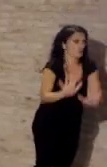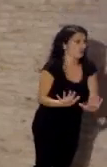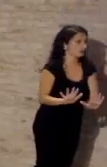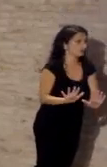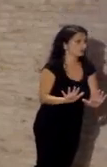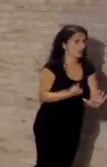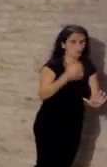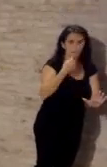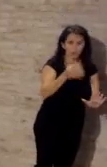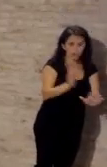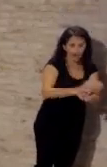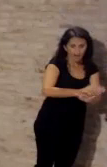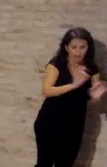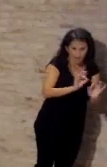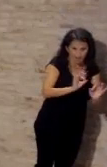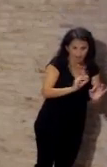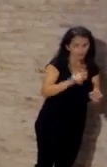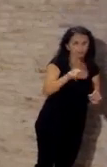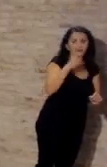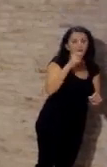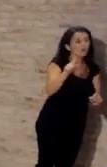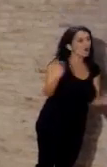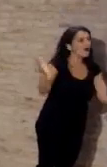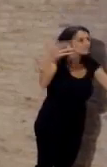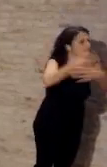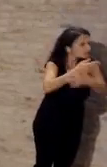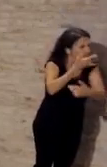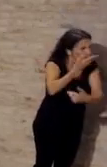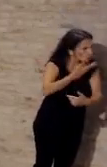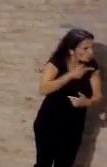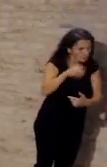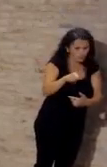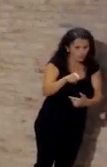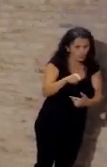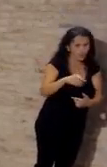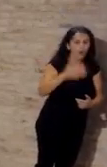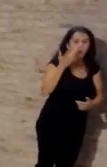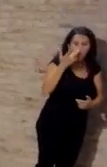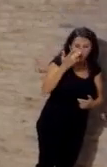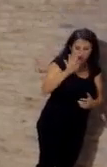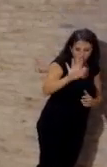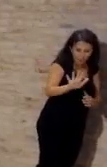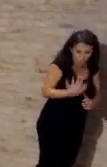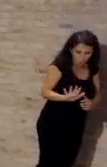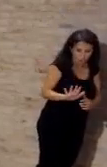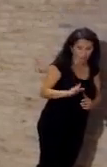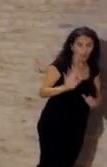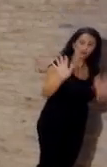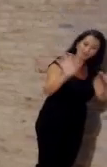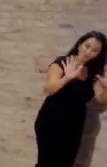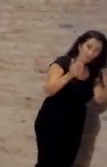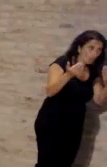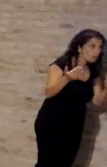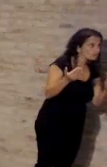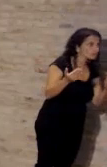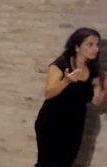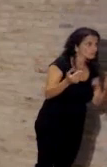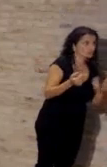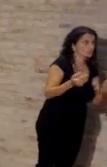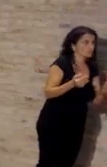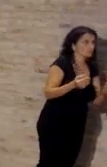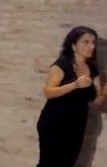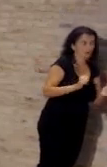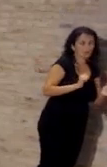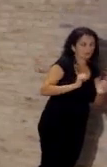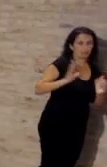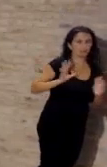no te preguntaron te gustan los abrazos No te molesta si te toco si te puedo saludar vienen así de